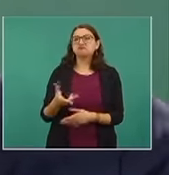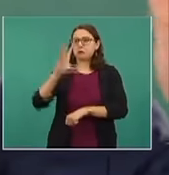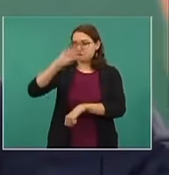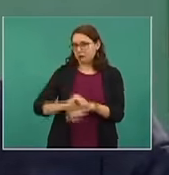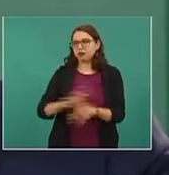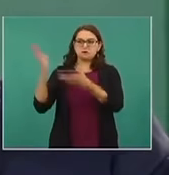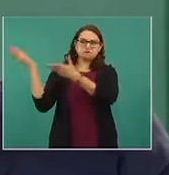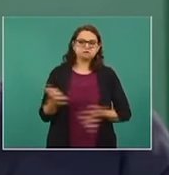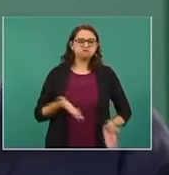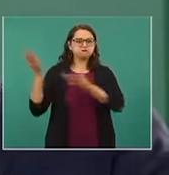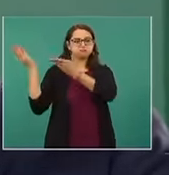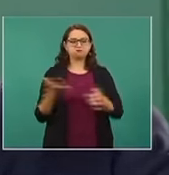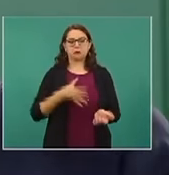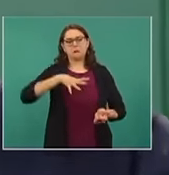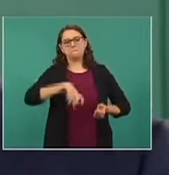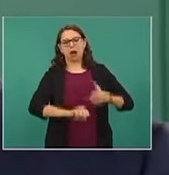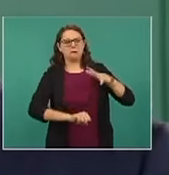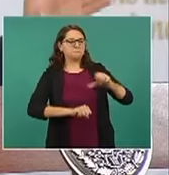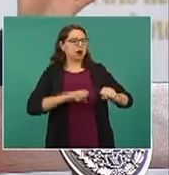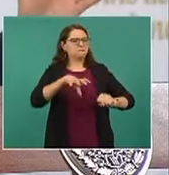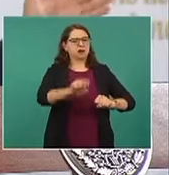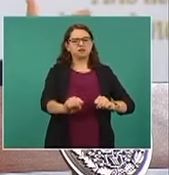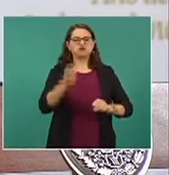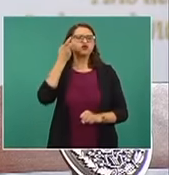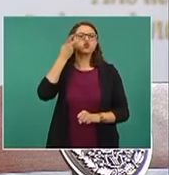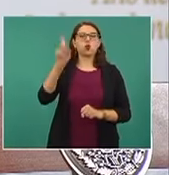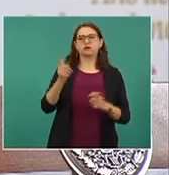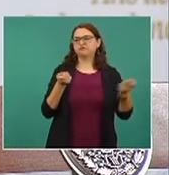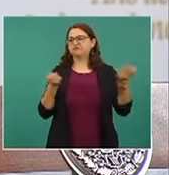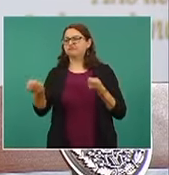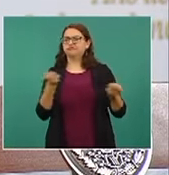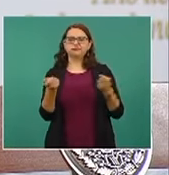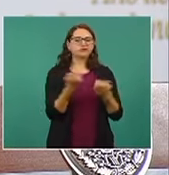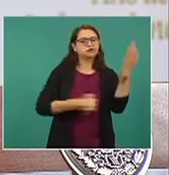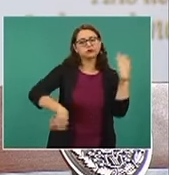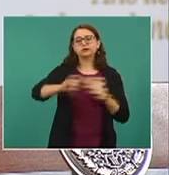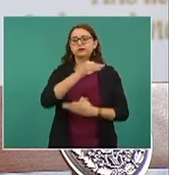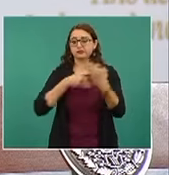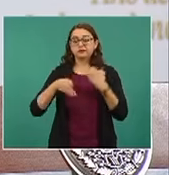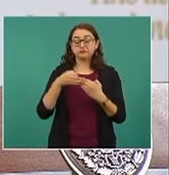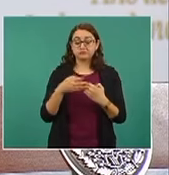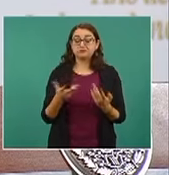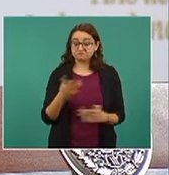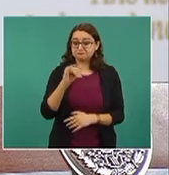que se sentían los dueños y señores de México.